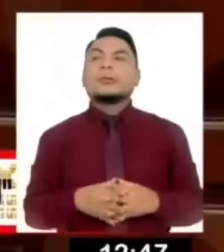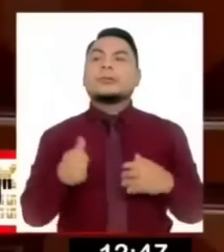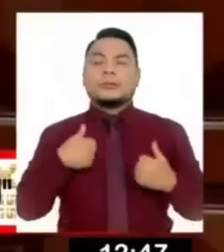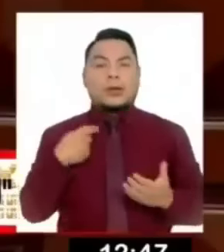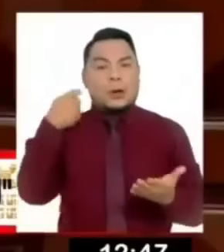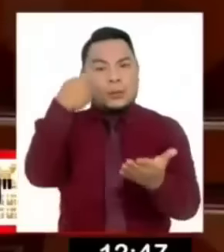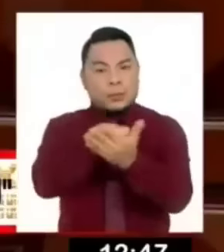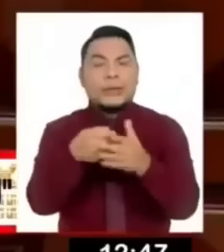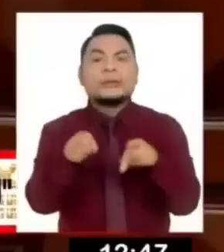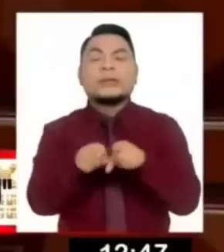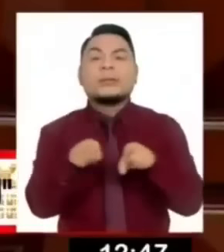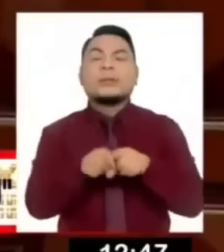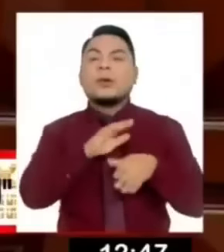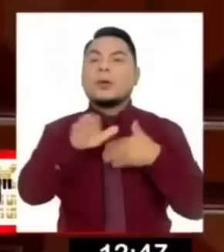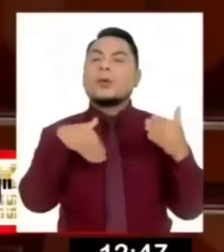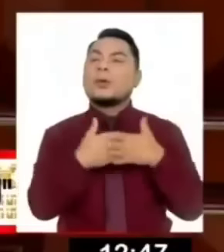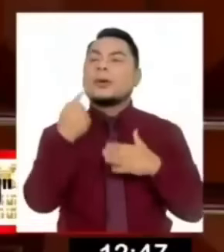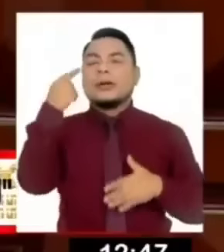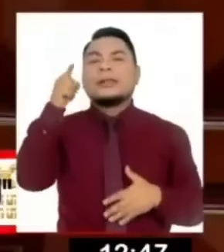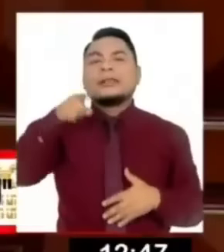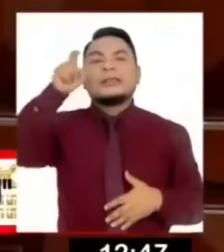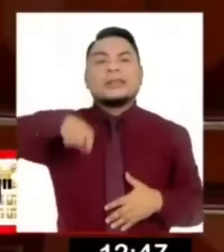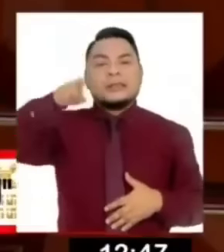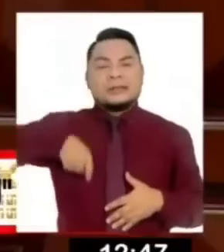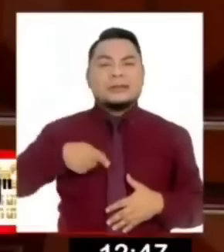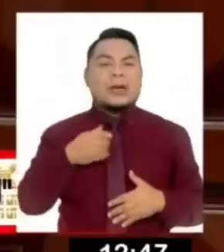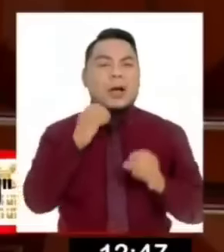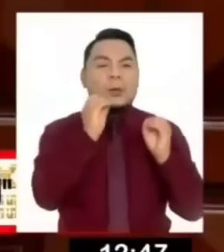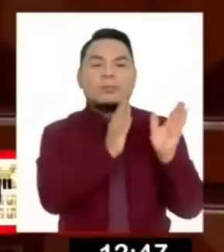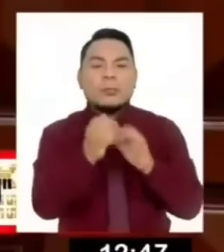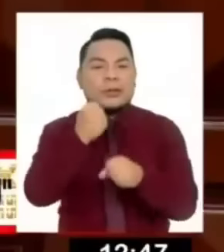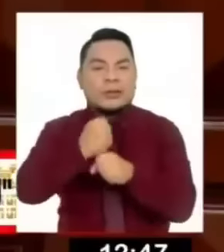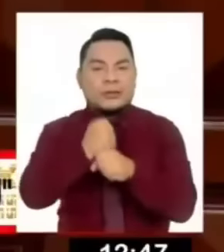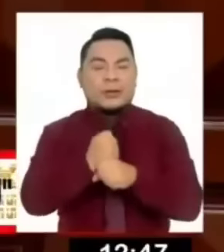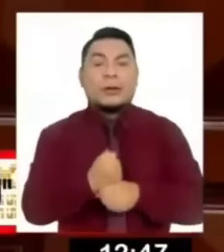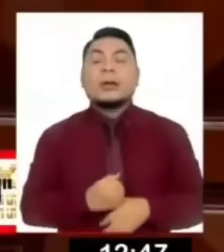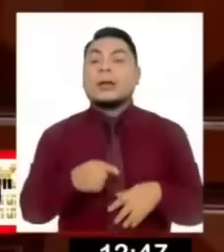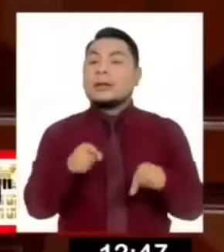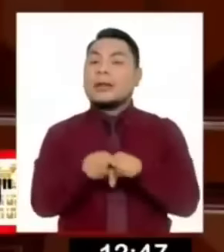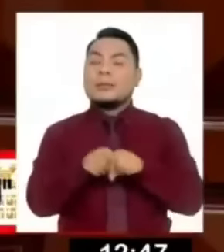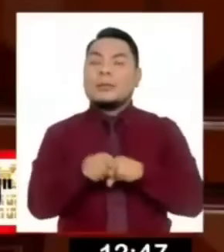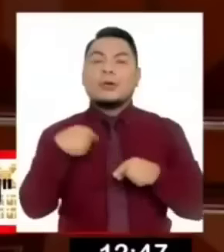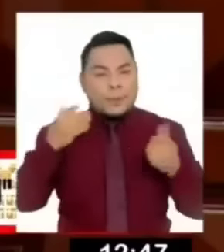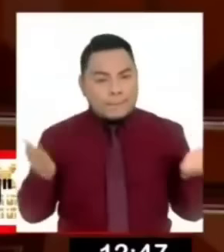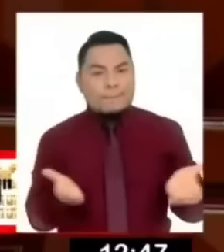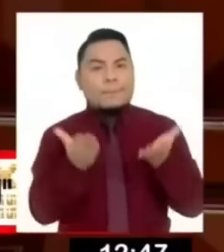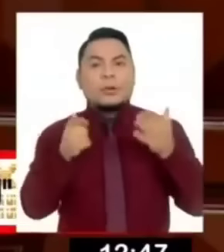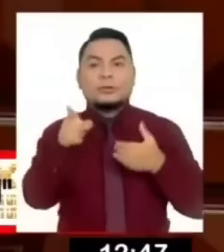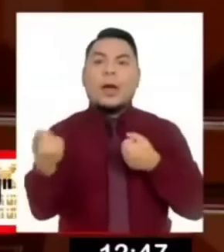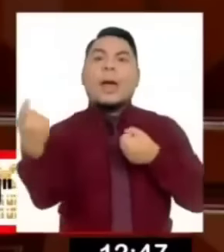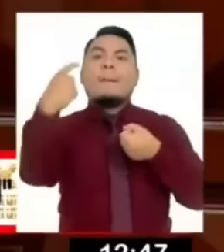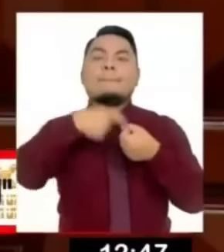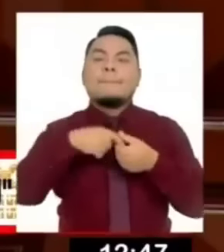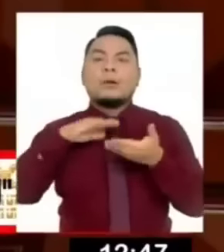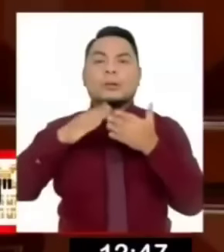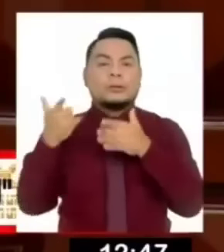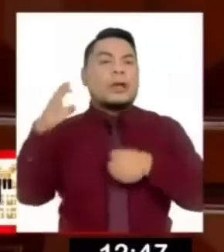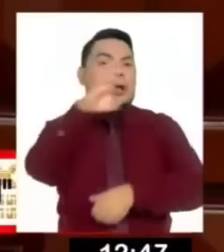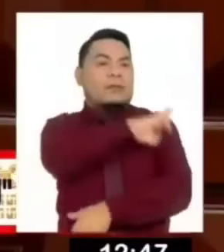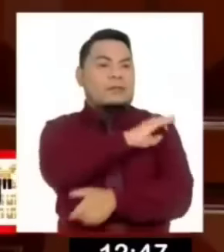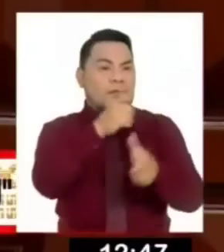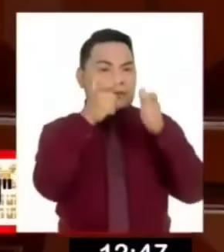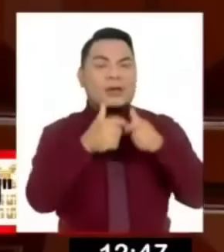Asignaremos un presupuesto para dotarlos de logística necesaria. Asimismo, promoveremos su participación en la